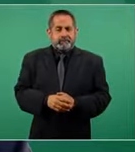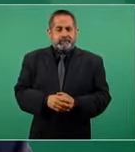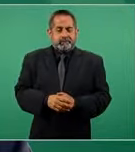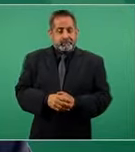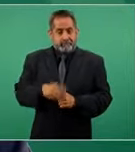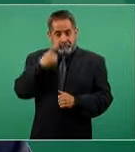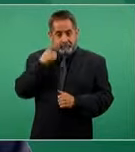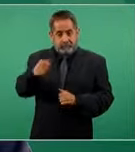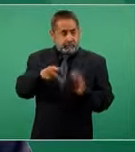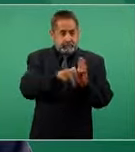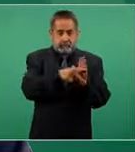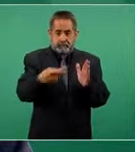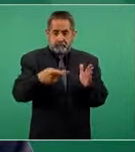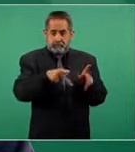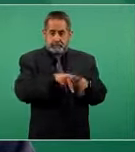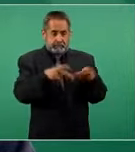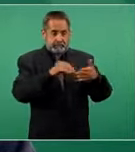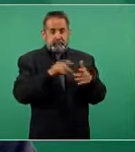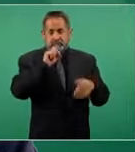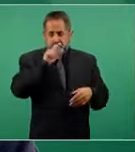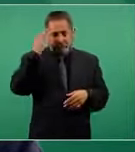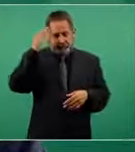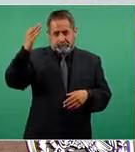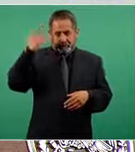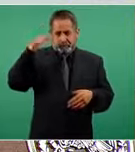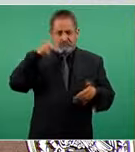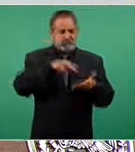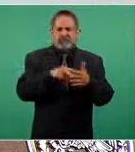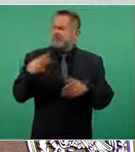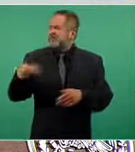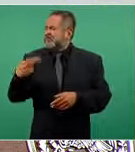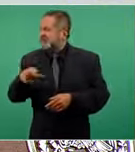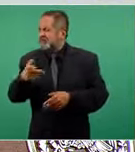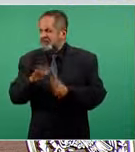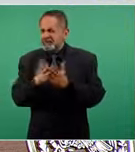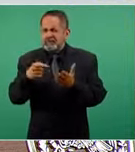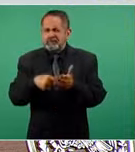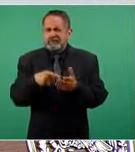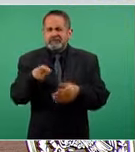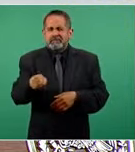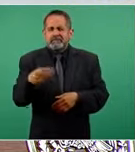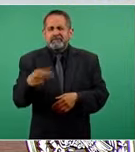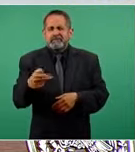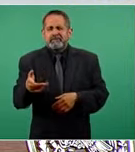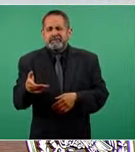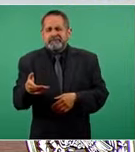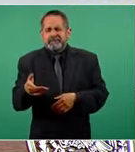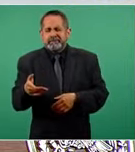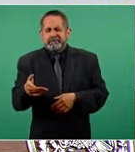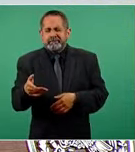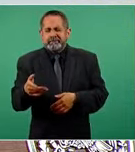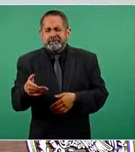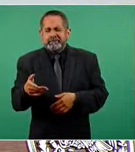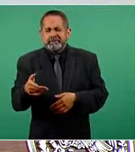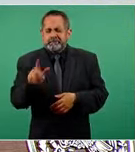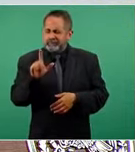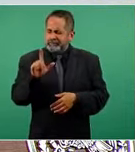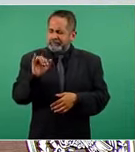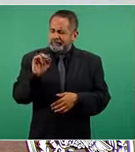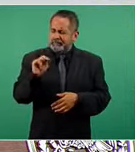vean la prensa de entonces. ¿Cómo se llama el libro del FIS? El